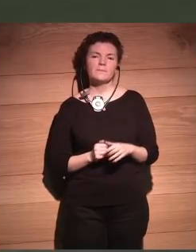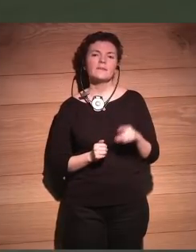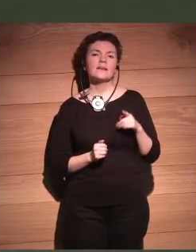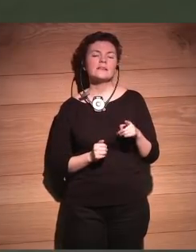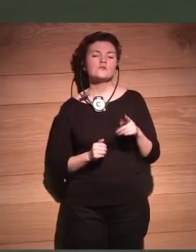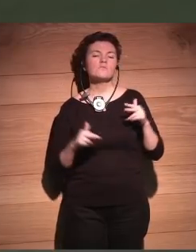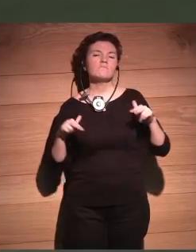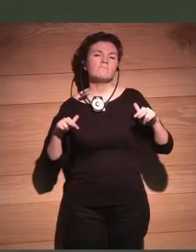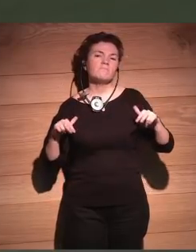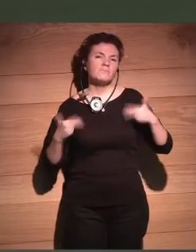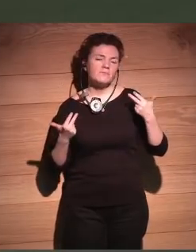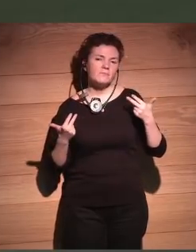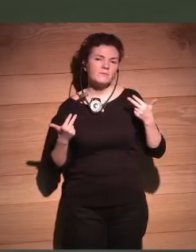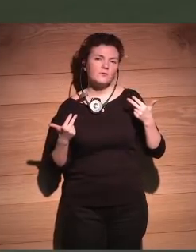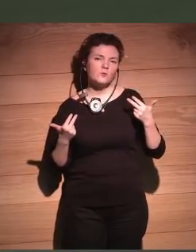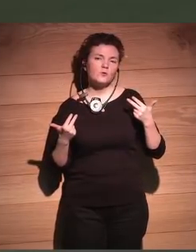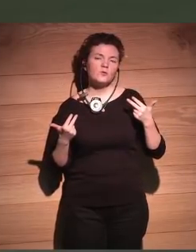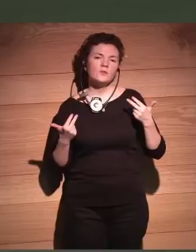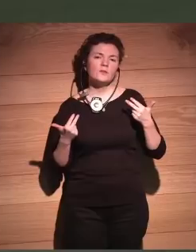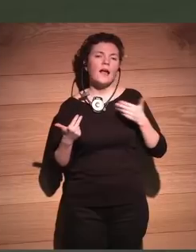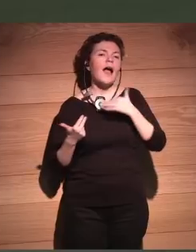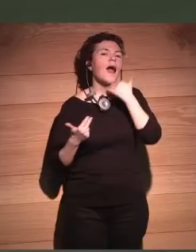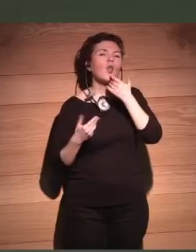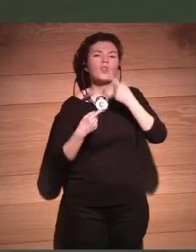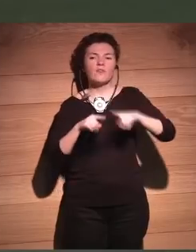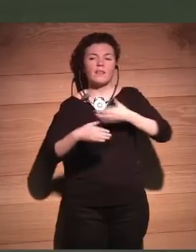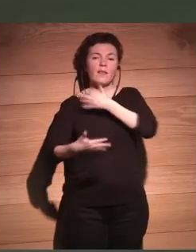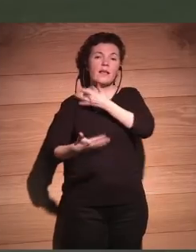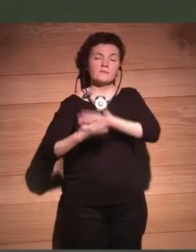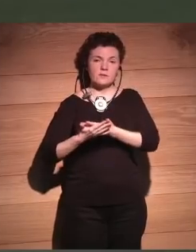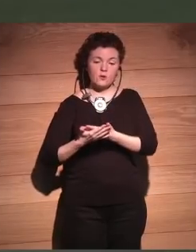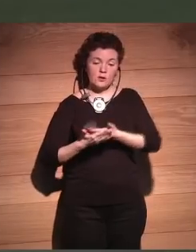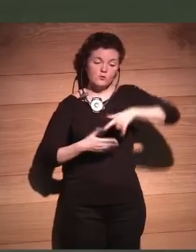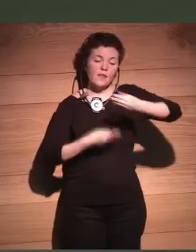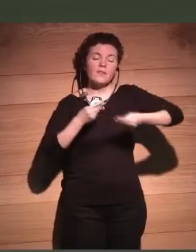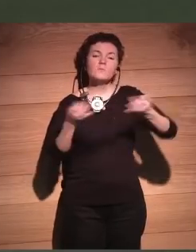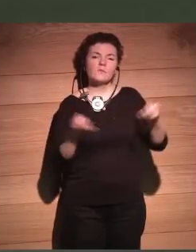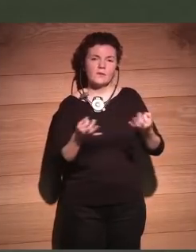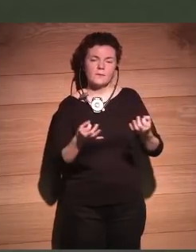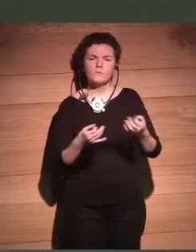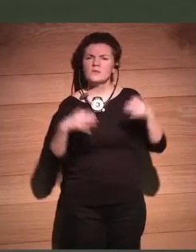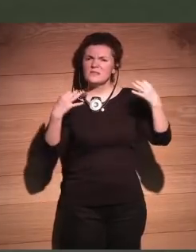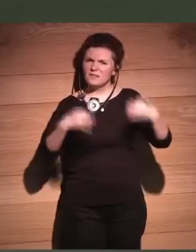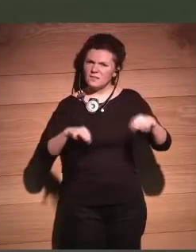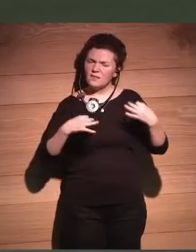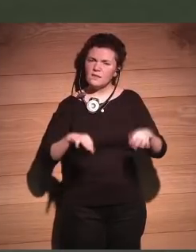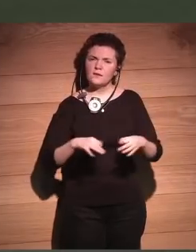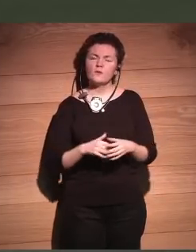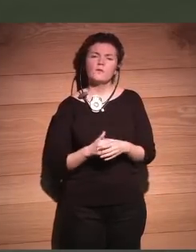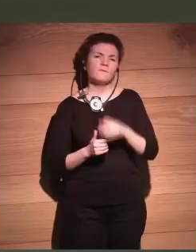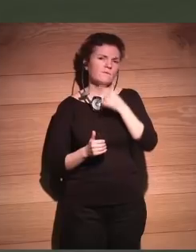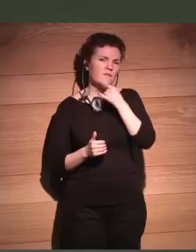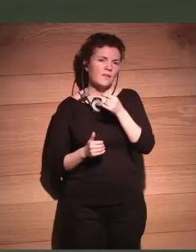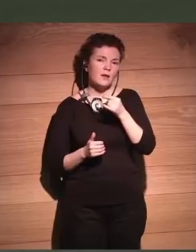Esto nos permite hacer algo diferente de lo que estábamos haciendo. Lo que estamos haciendo es muy sencillo. Creo